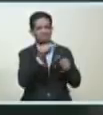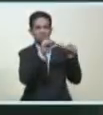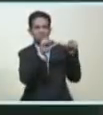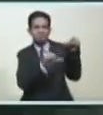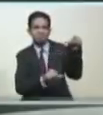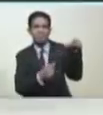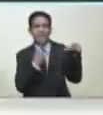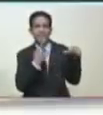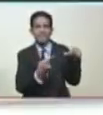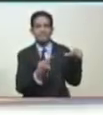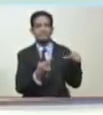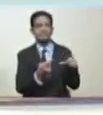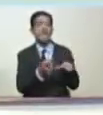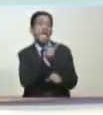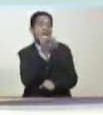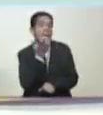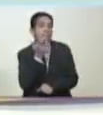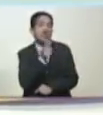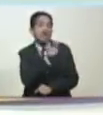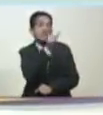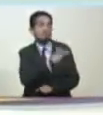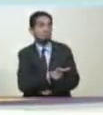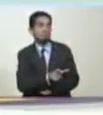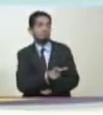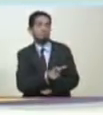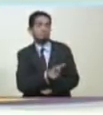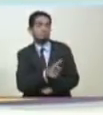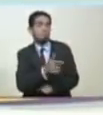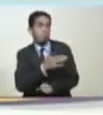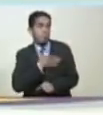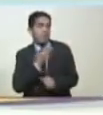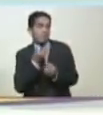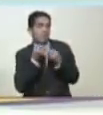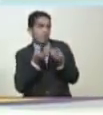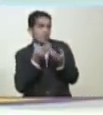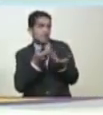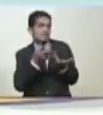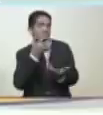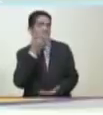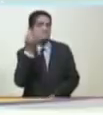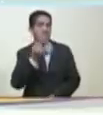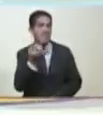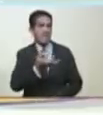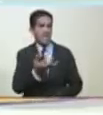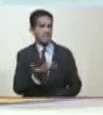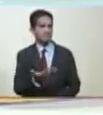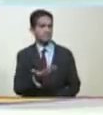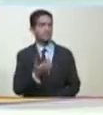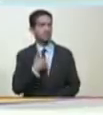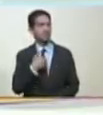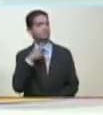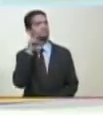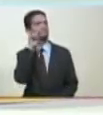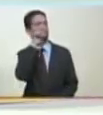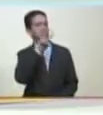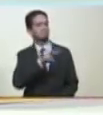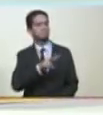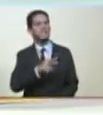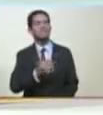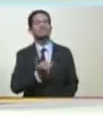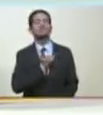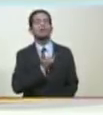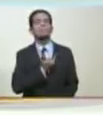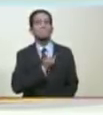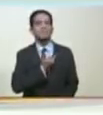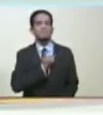porque todo ser humano tiene un núcleo de verdad, no importa quién sea. Ese núcleo de verdad lo quiero ver con mis ojos,